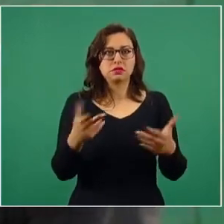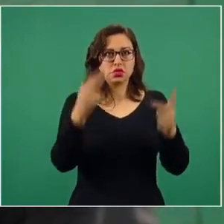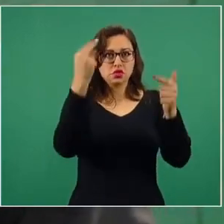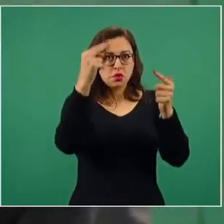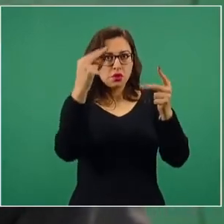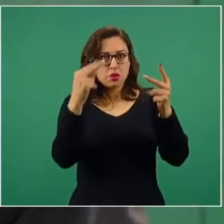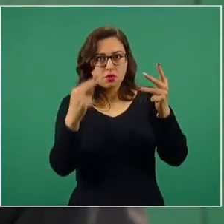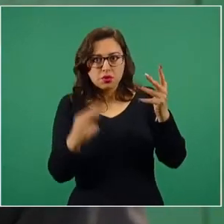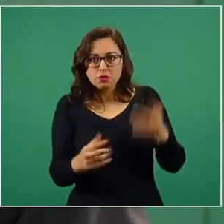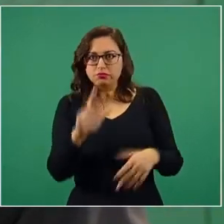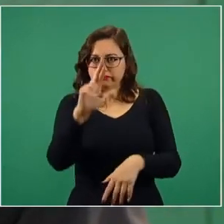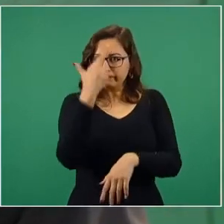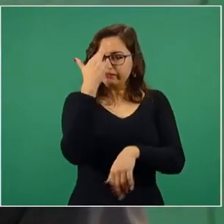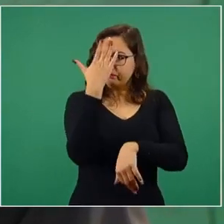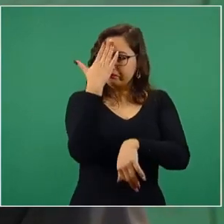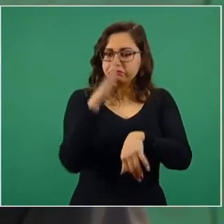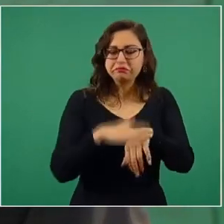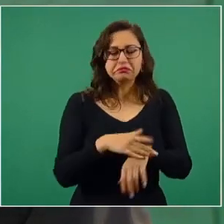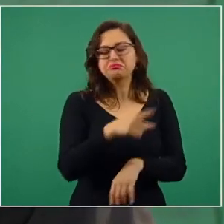recordándolos a ellos.